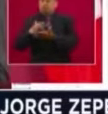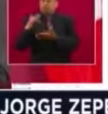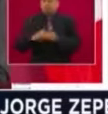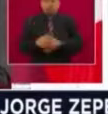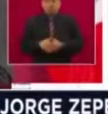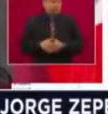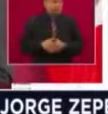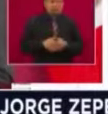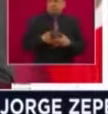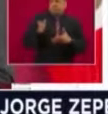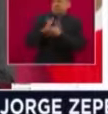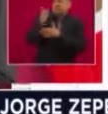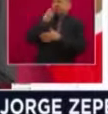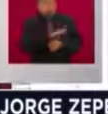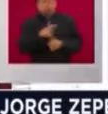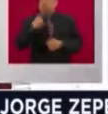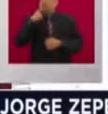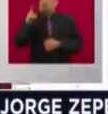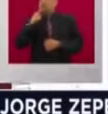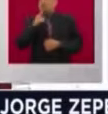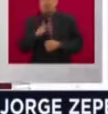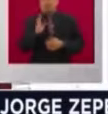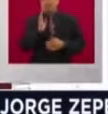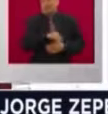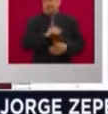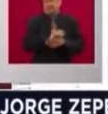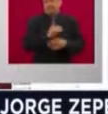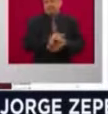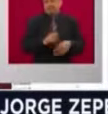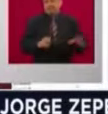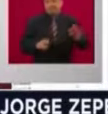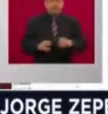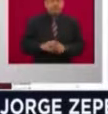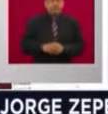medios que no quieren, que están cultivando